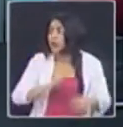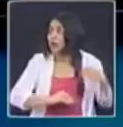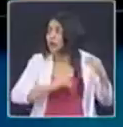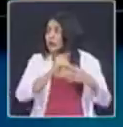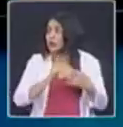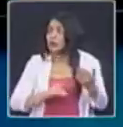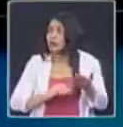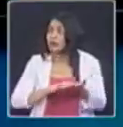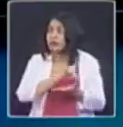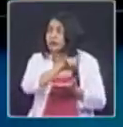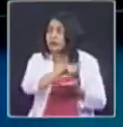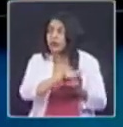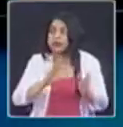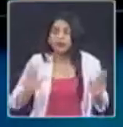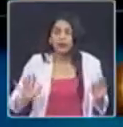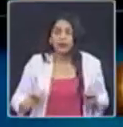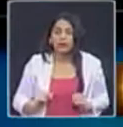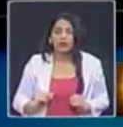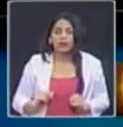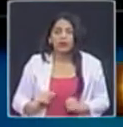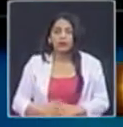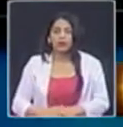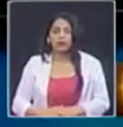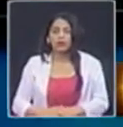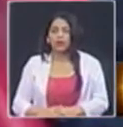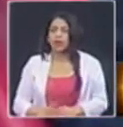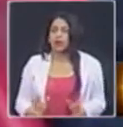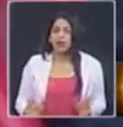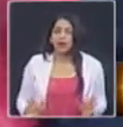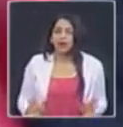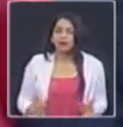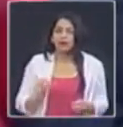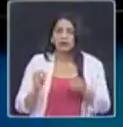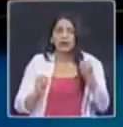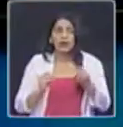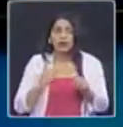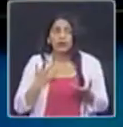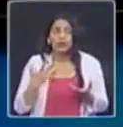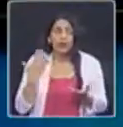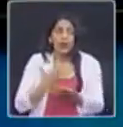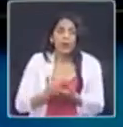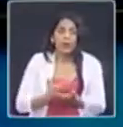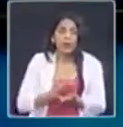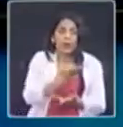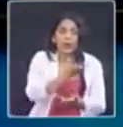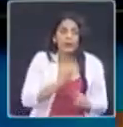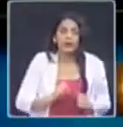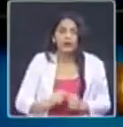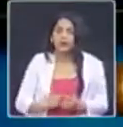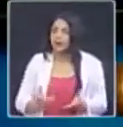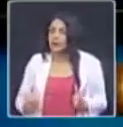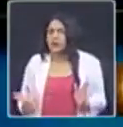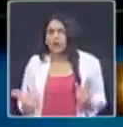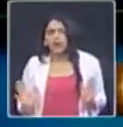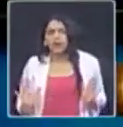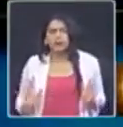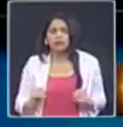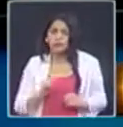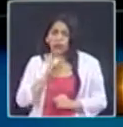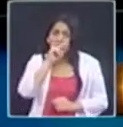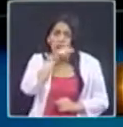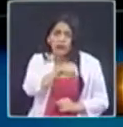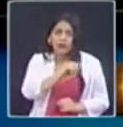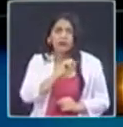esto es muy bien dicho una ley con el sector de tropa la de esos casos para los casos del puerto de los aeropuertos que se han beneficiado y percibirá a